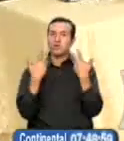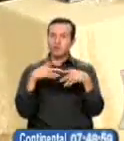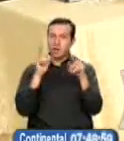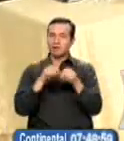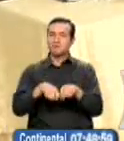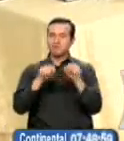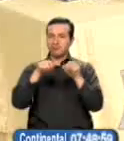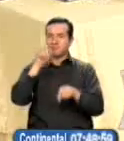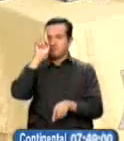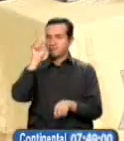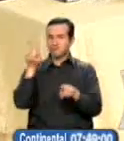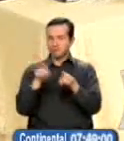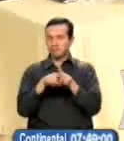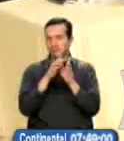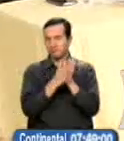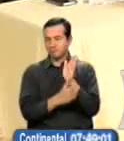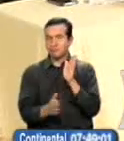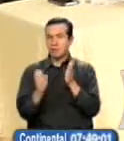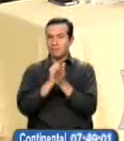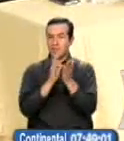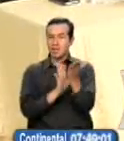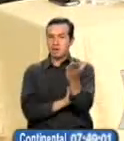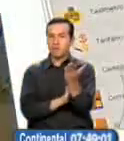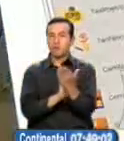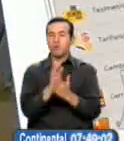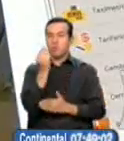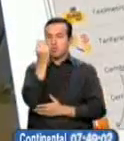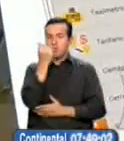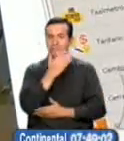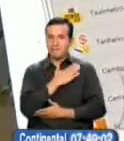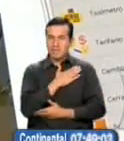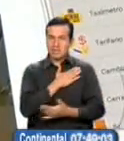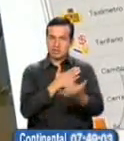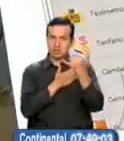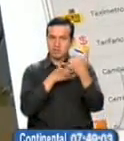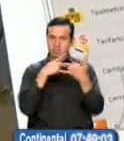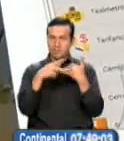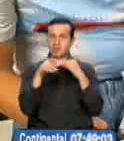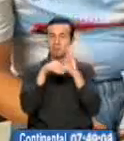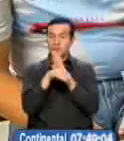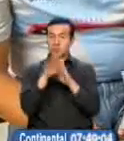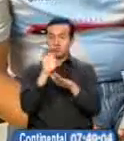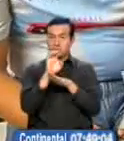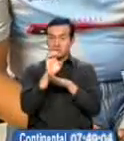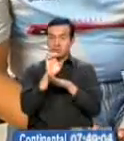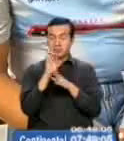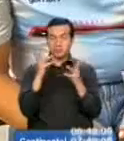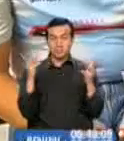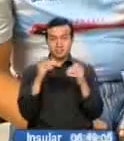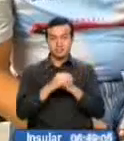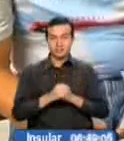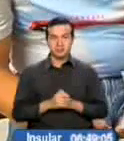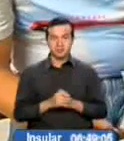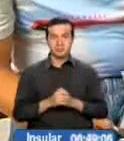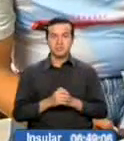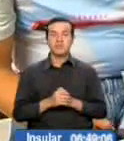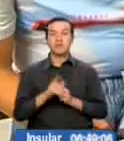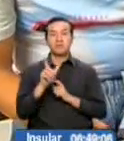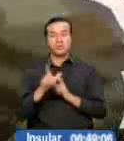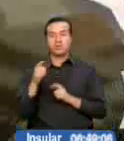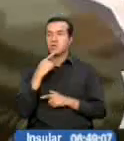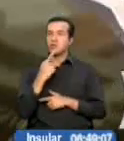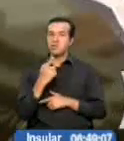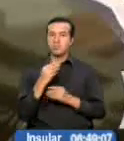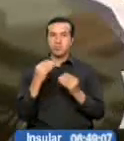un acuerdo para la implementación del proyecto Efectivo desde mi celular del Banco Central del Ecuador. Los conductores refieren los